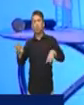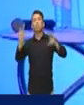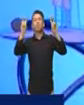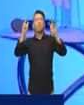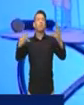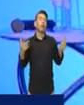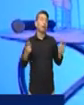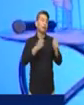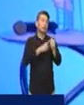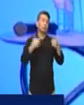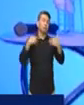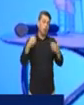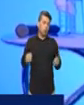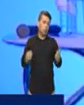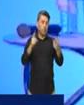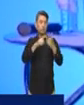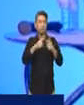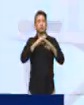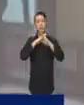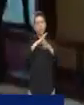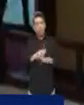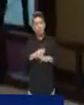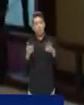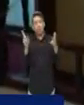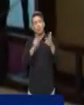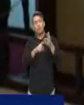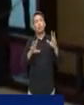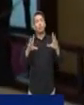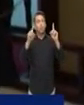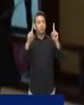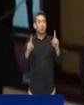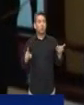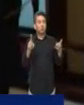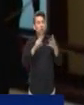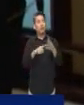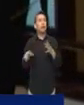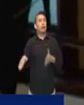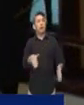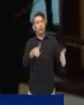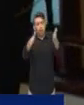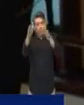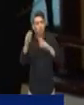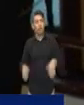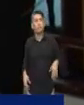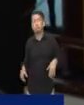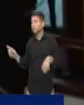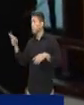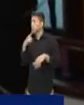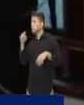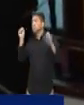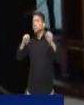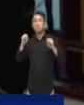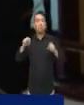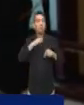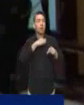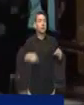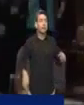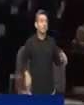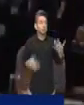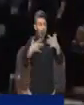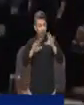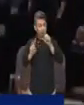seguridad, educación e infraestructura. Los presidentes electos se han acercado a los alcaldes. Podemos conocer qué es lo que